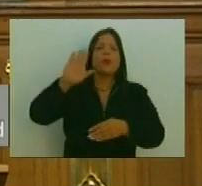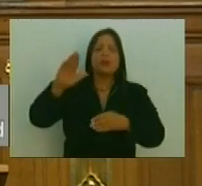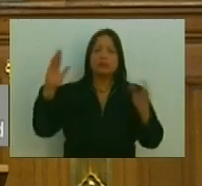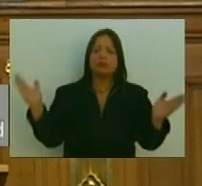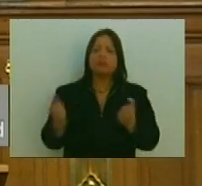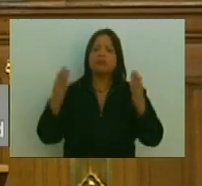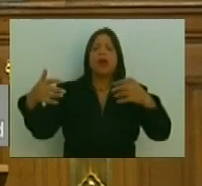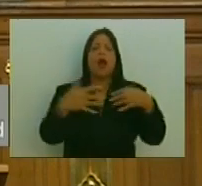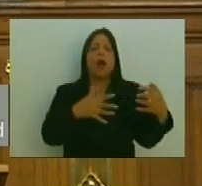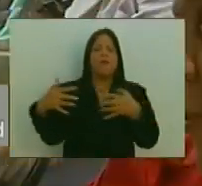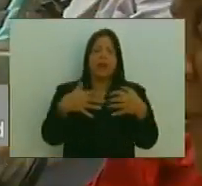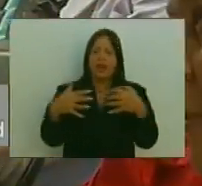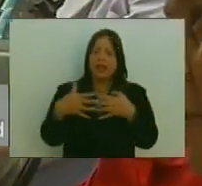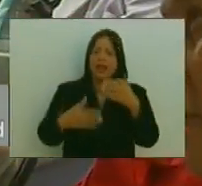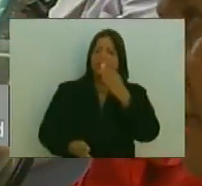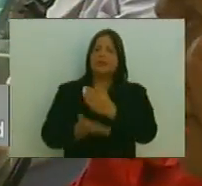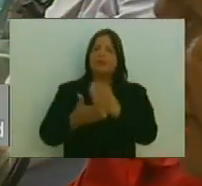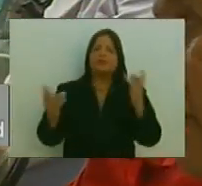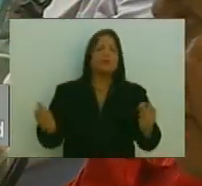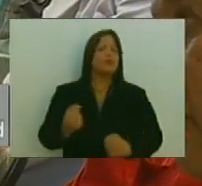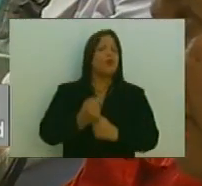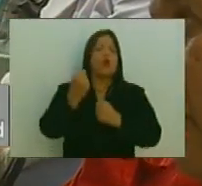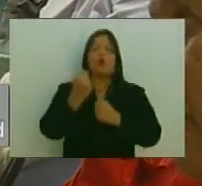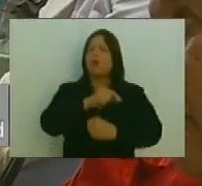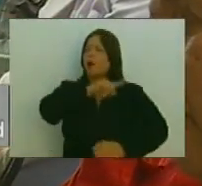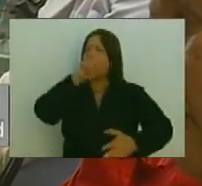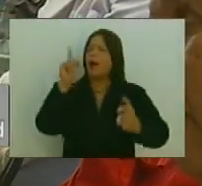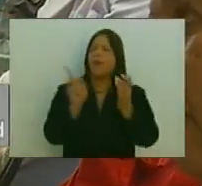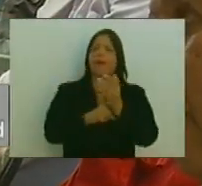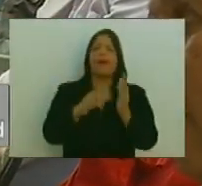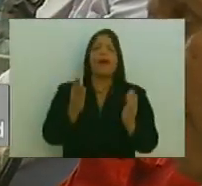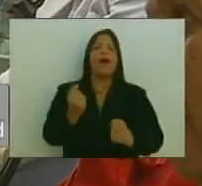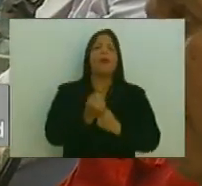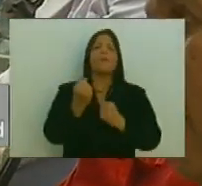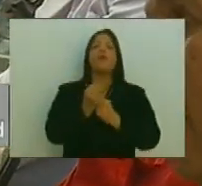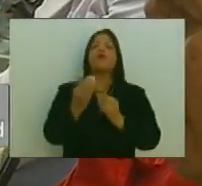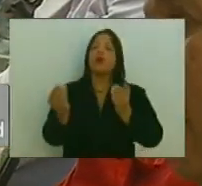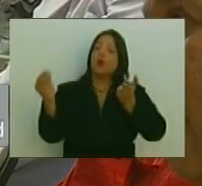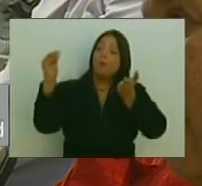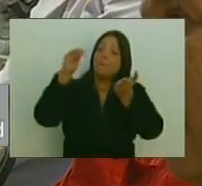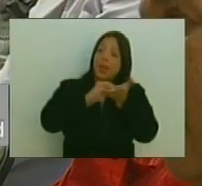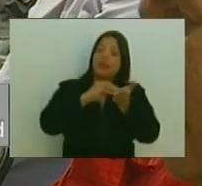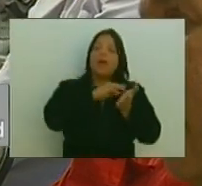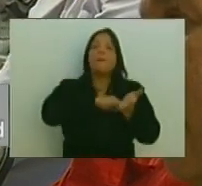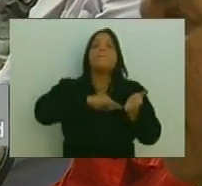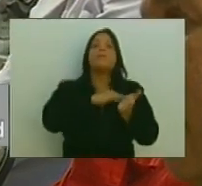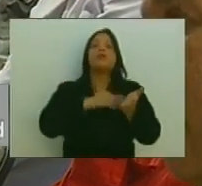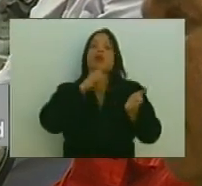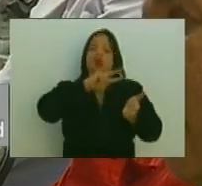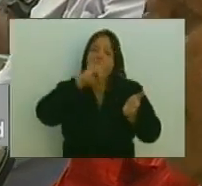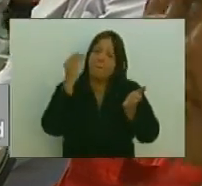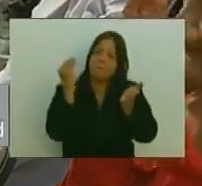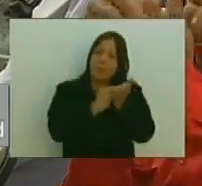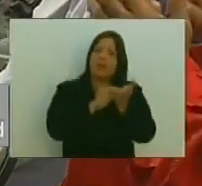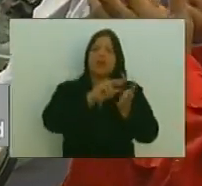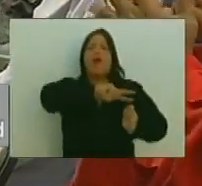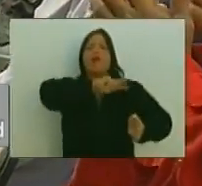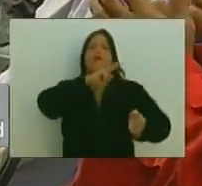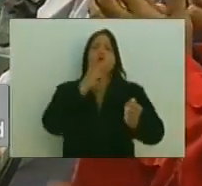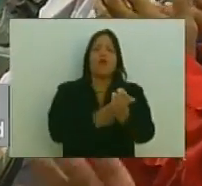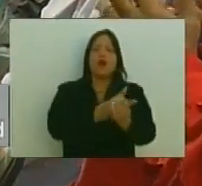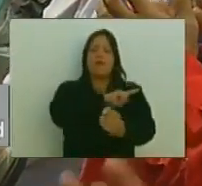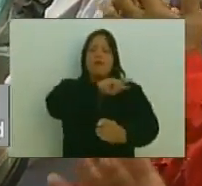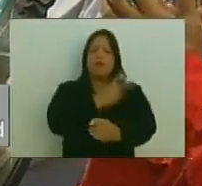la pelea, a dar, bueno, todo por el todo, para que constitucionalicemos la misión y la fortalezcamos, y sea